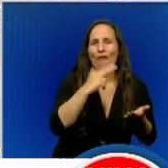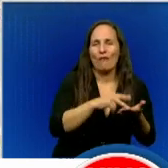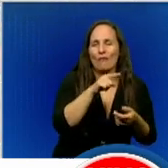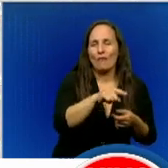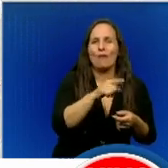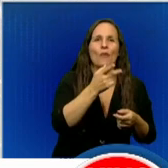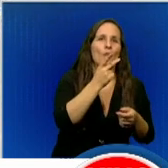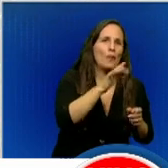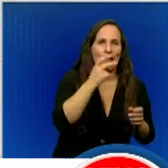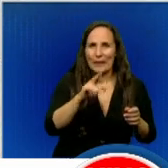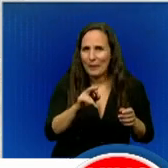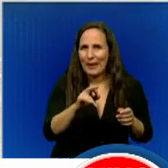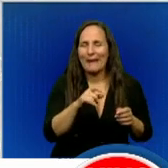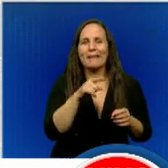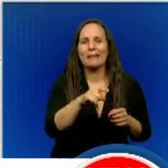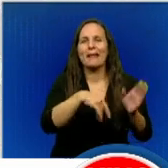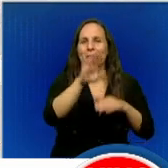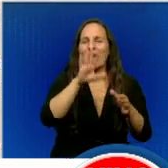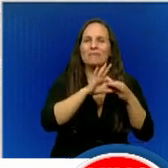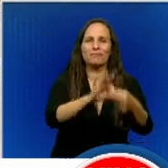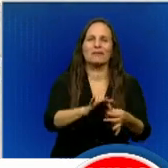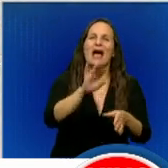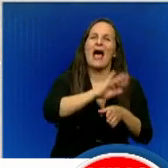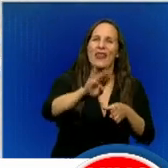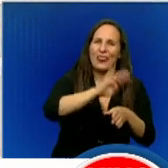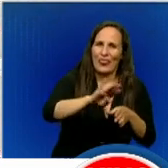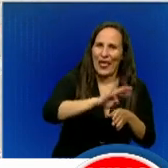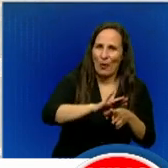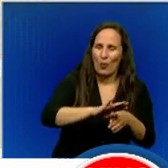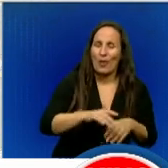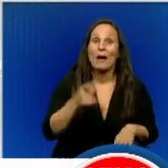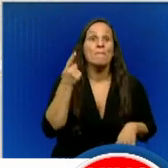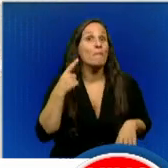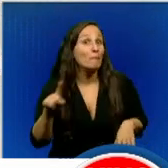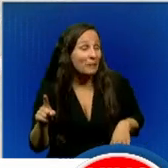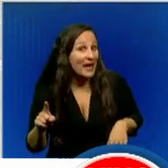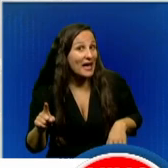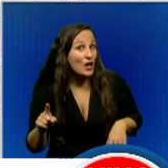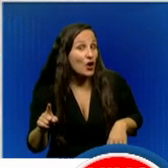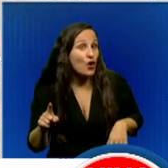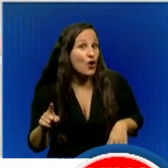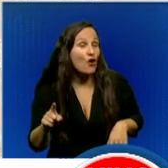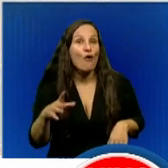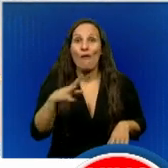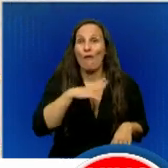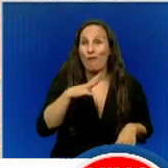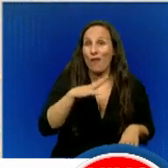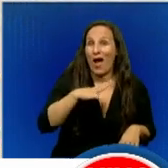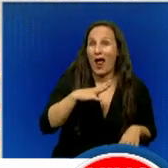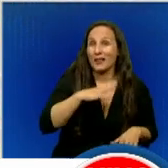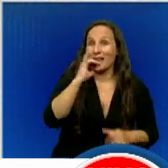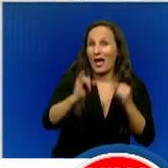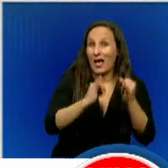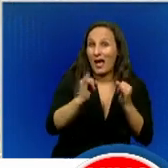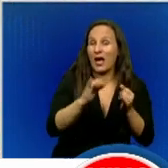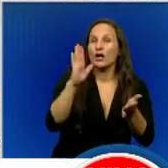los réferes pido y el tema de deudas pero no no hizo mención a las